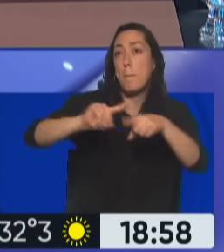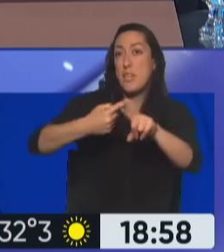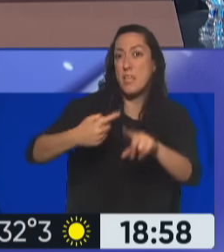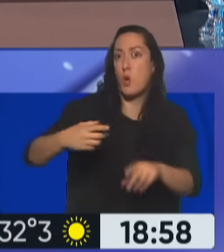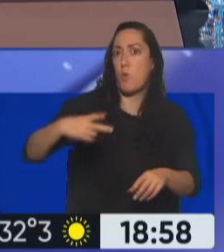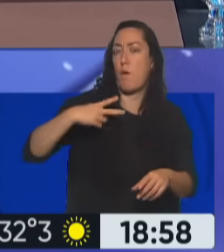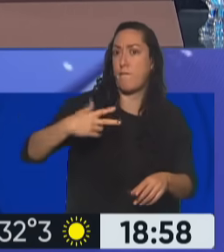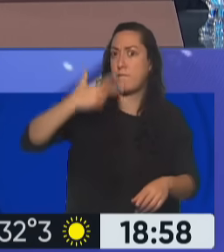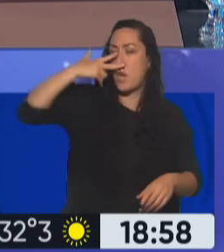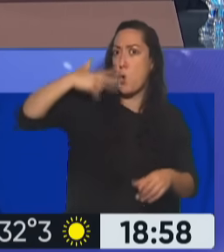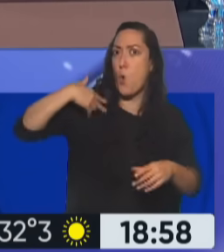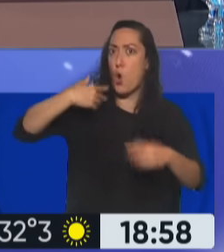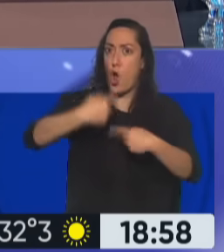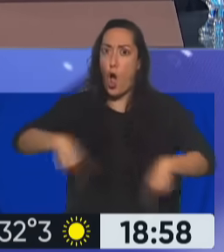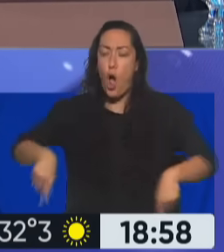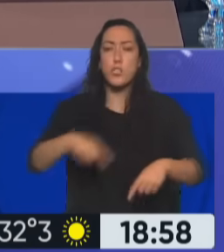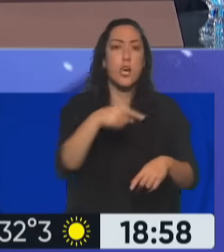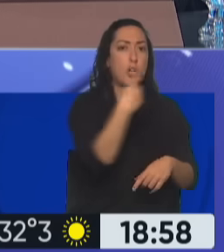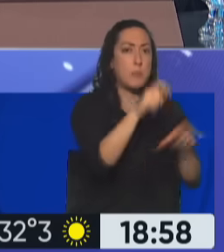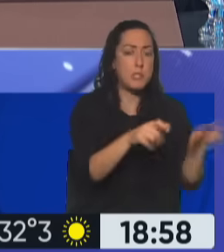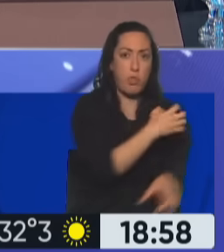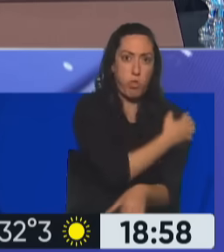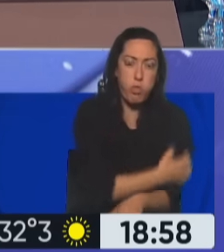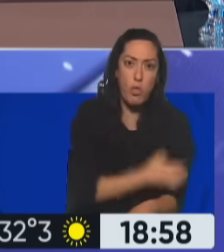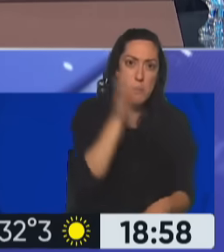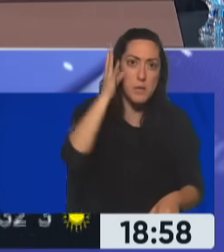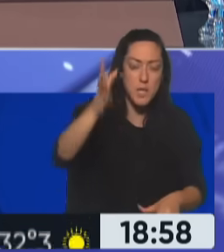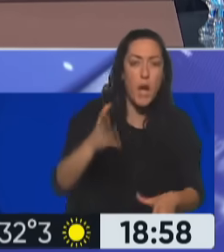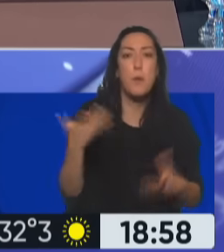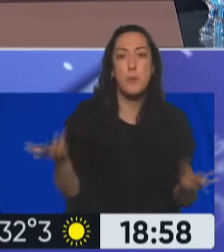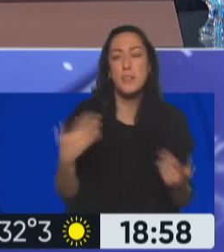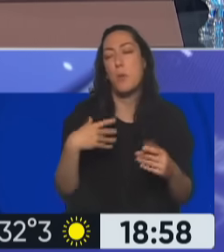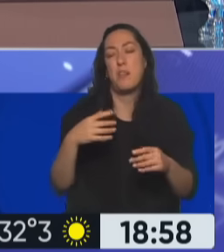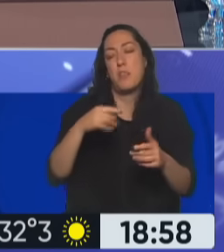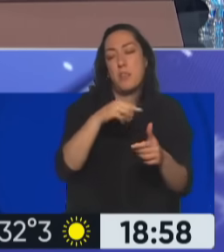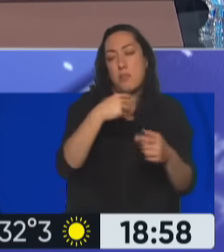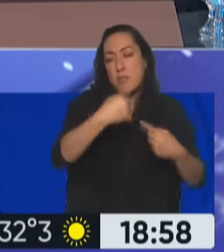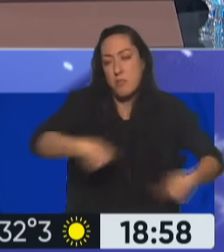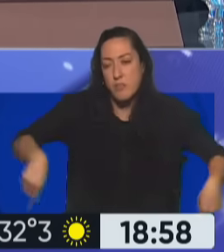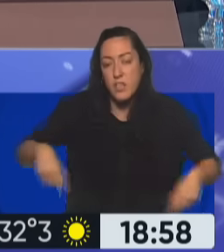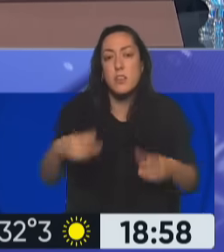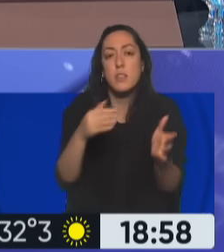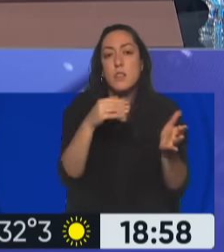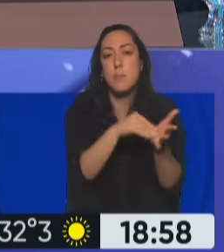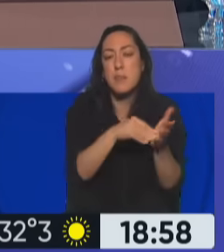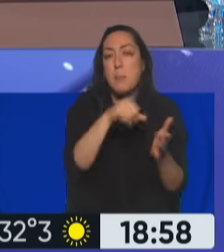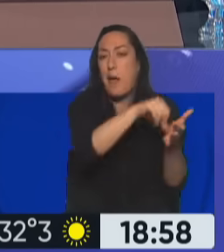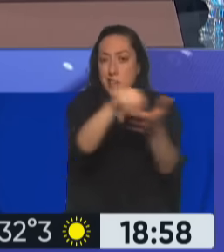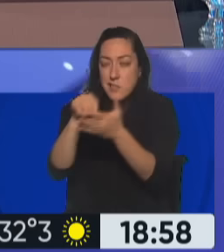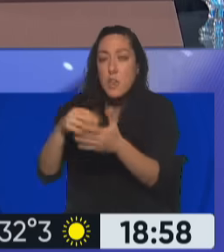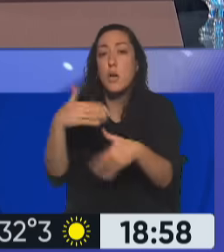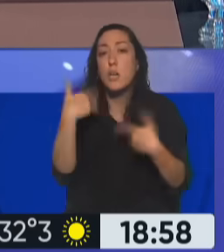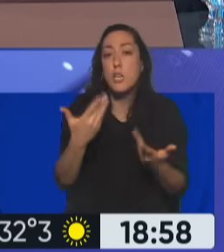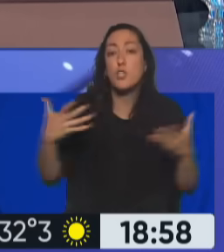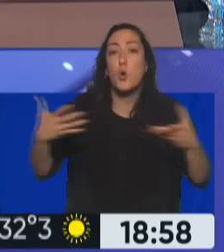En el caso de Marruecos, deterioro de los servicios públicos. Exactamente. Allí la generación Z le propuso al gobierno empezar a trabajar